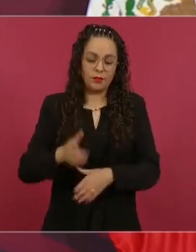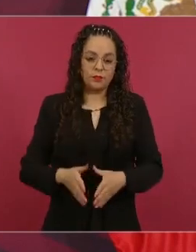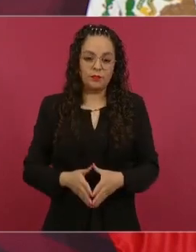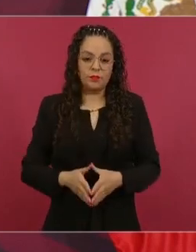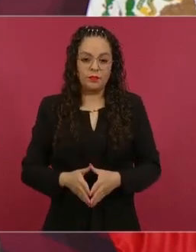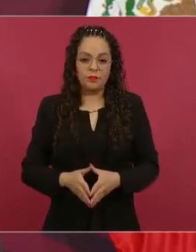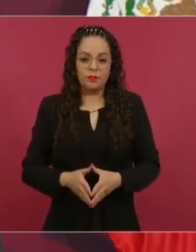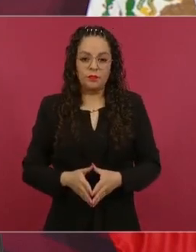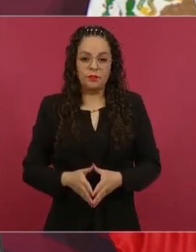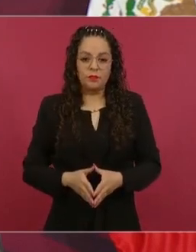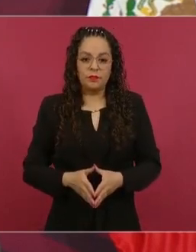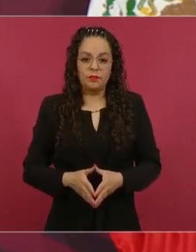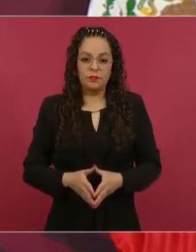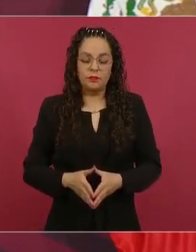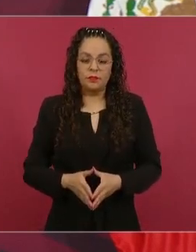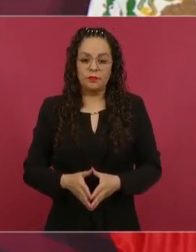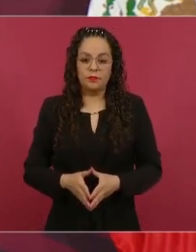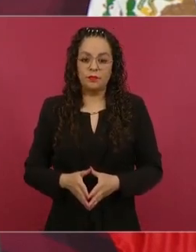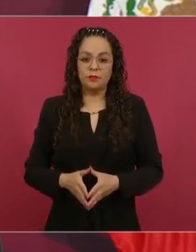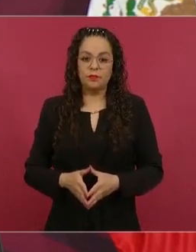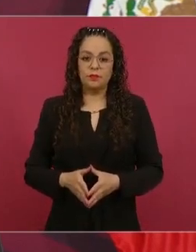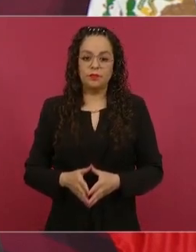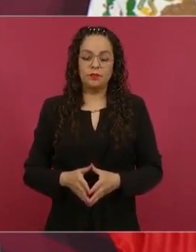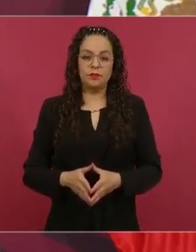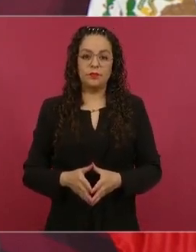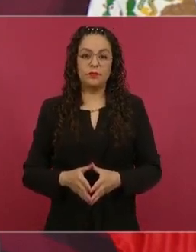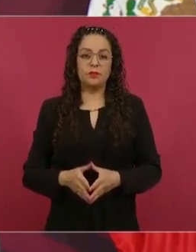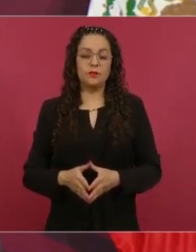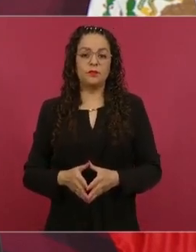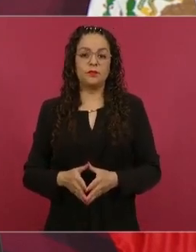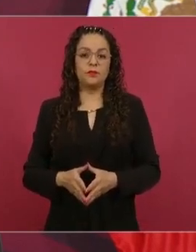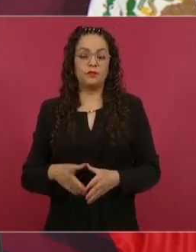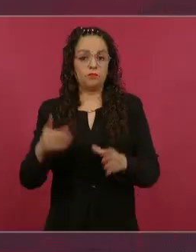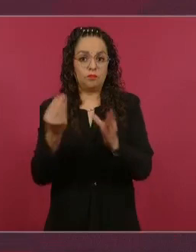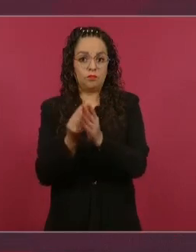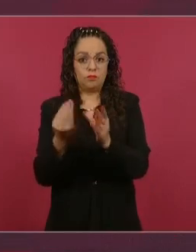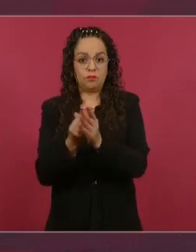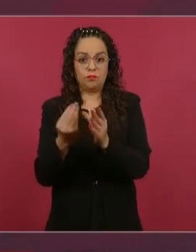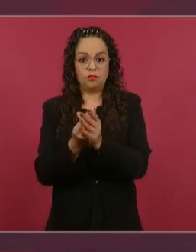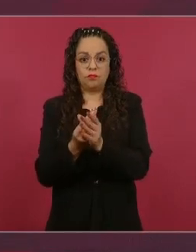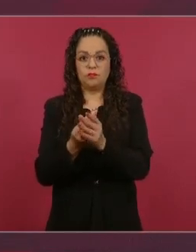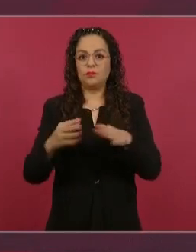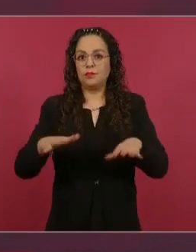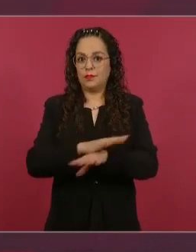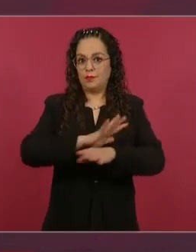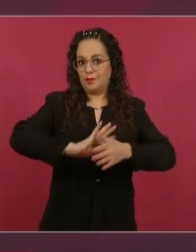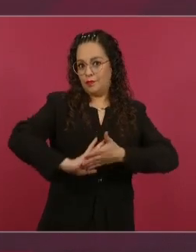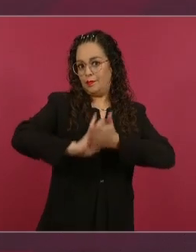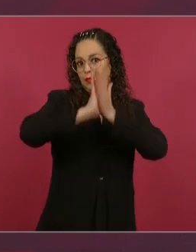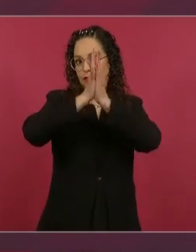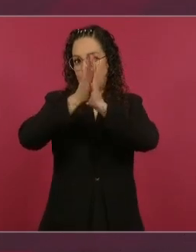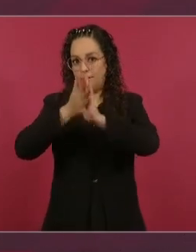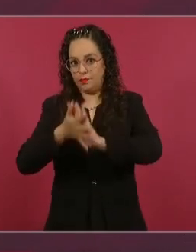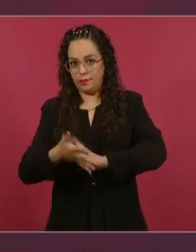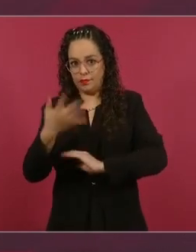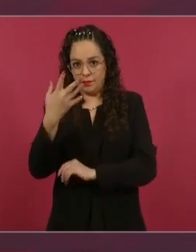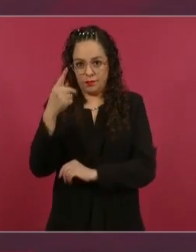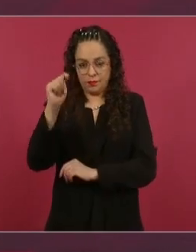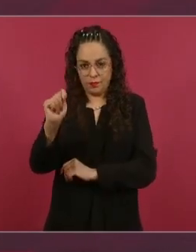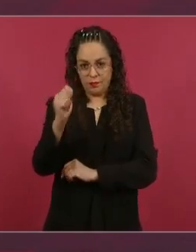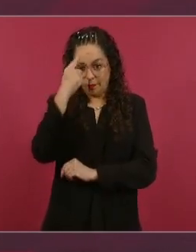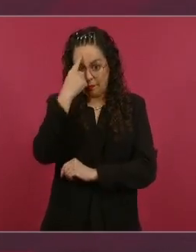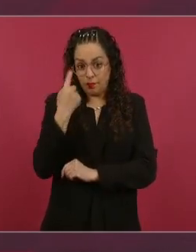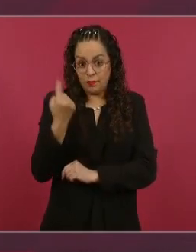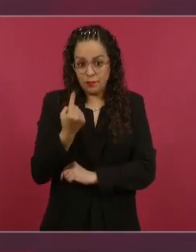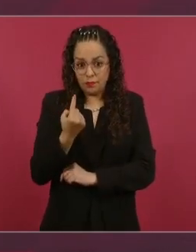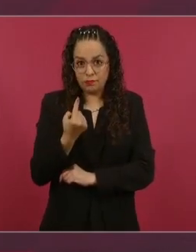del Movimiento de Transformación es para elegir a los dirigentes, mujeres, hombres, que